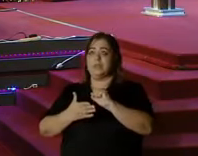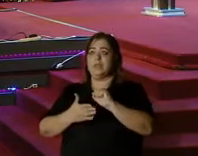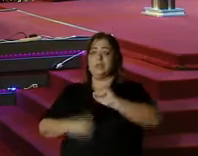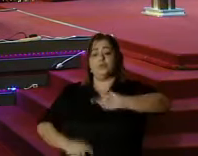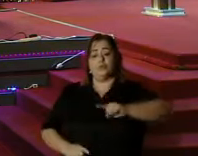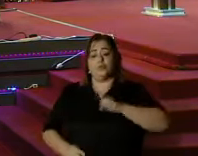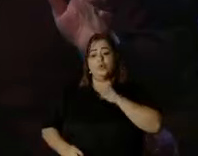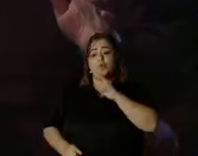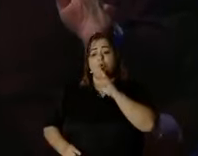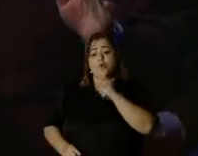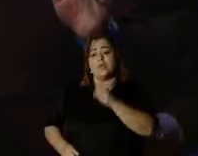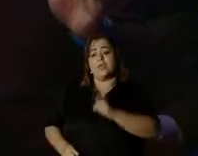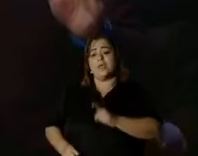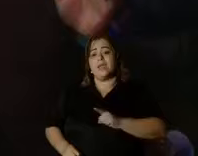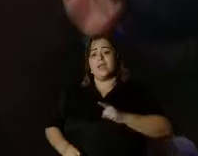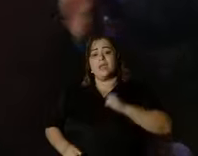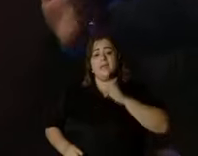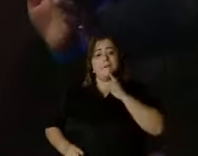espíritu,